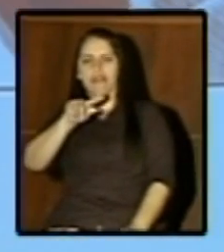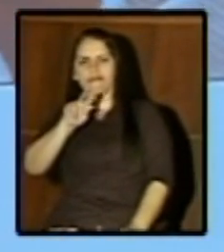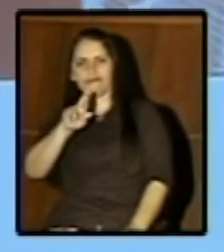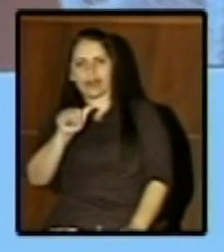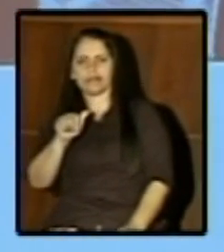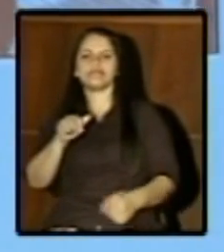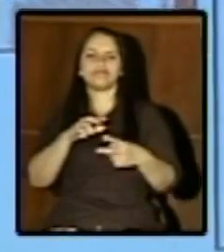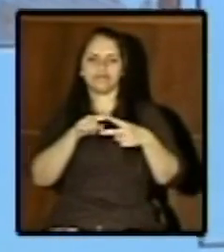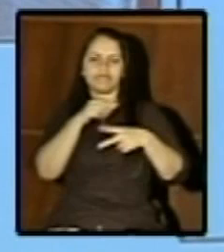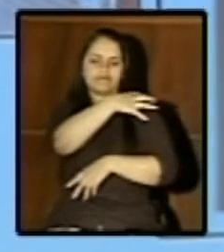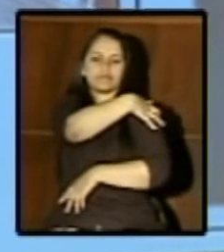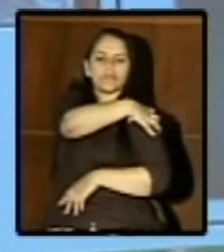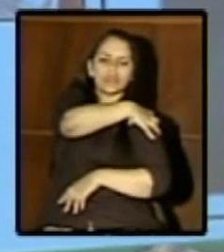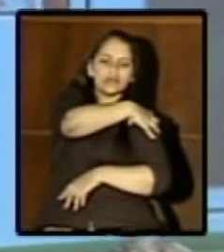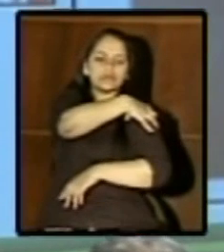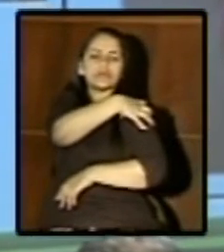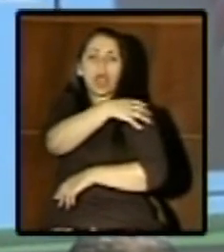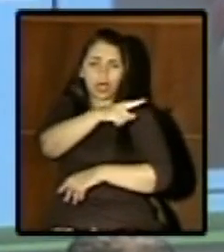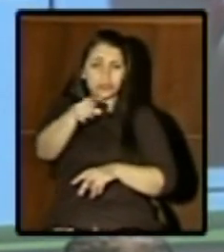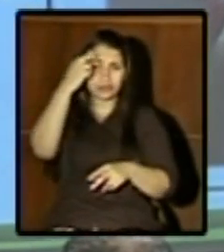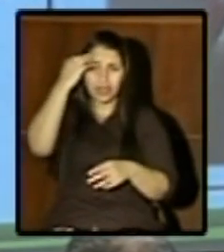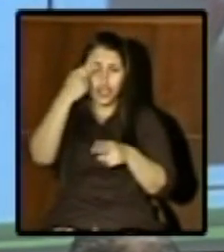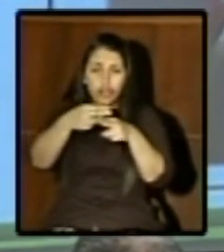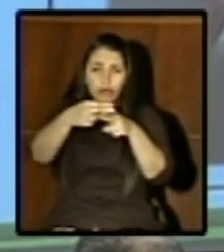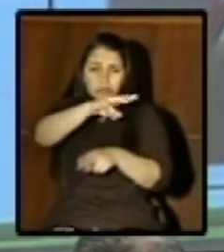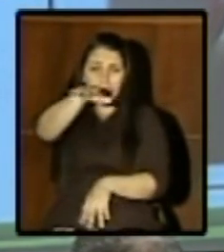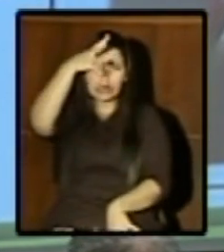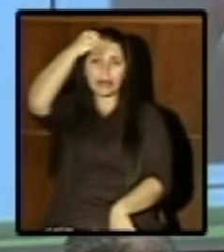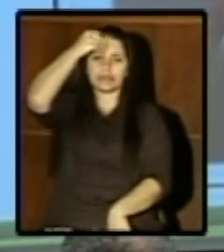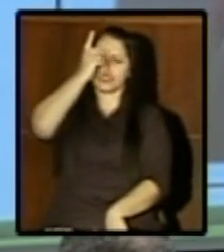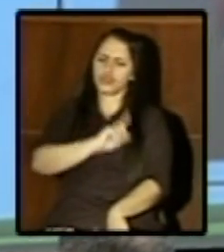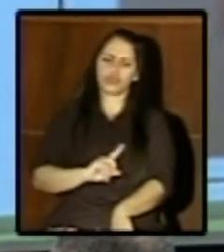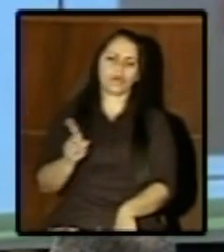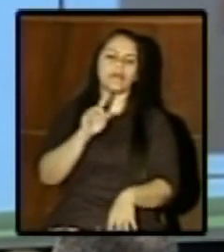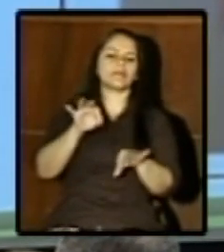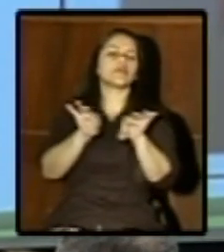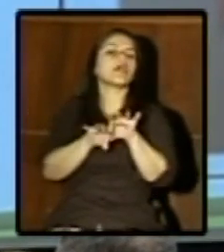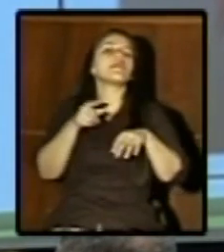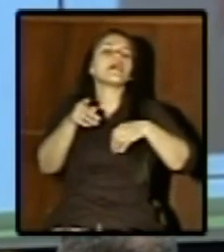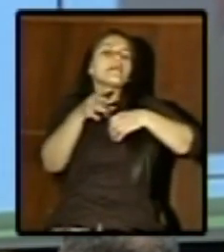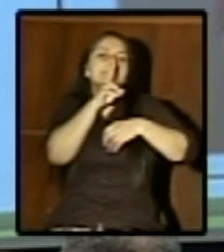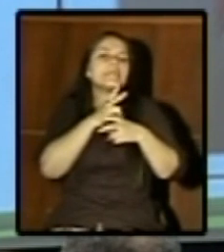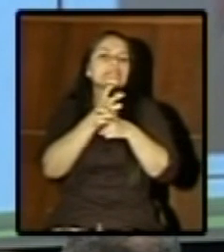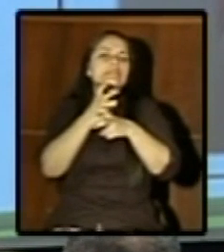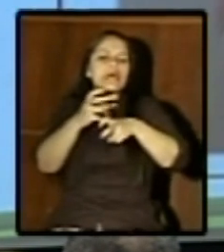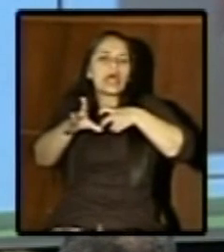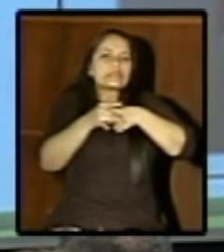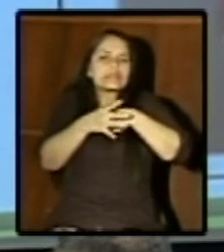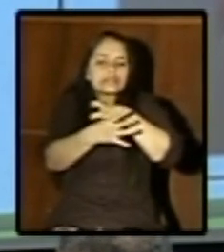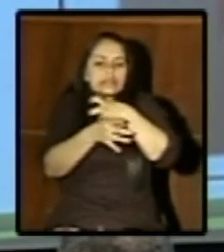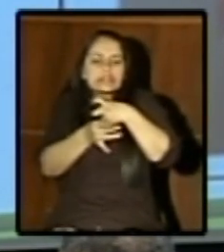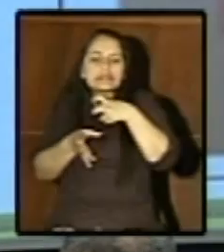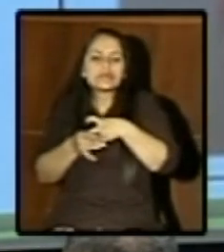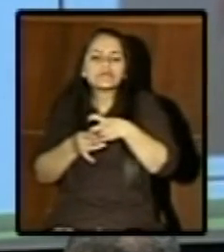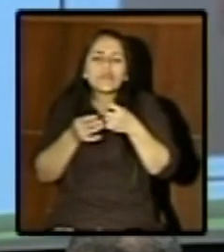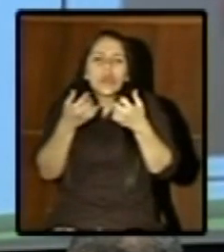el manguito rotador, que son el supraespinoso, el infraespinoso, el redondo menor y el subescapular. Pues la idea no es que se aprendan